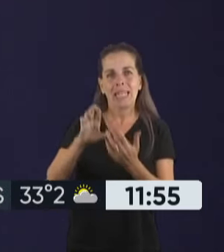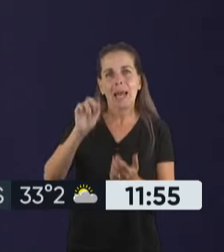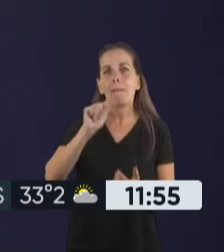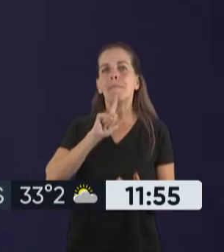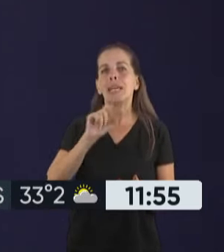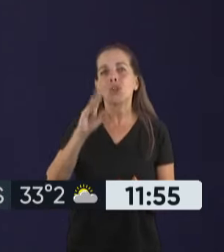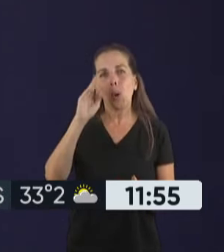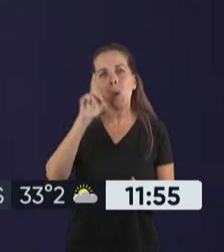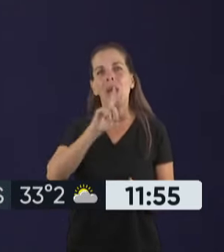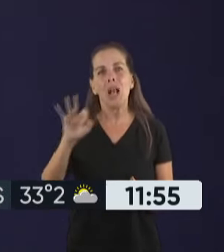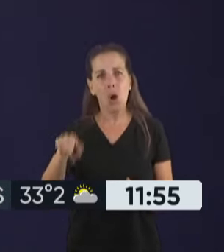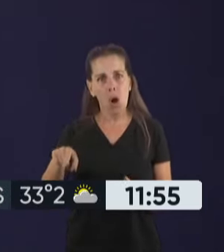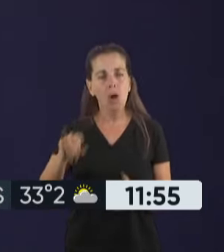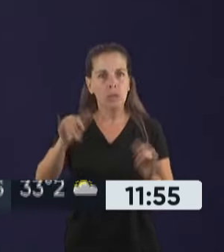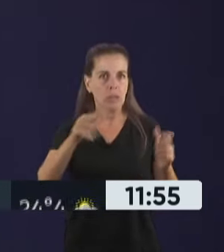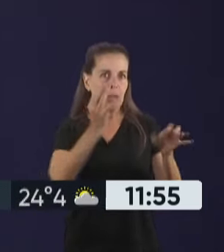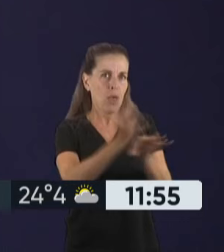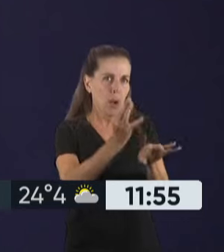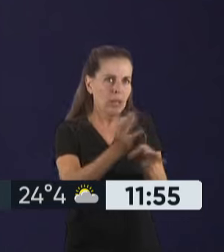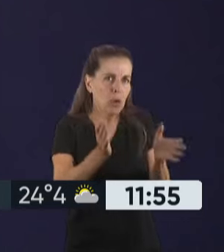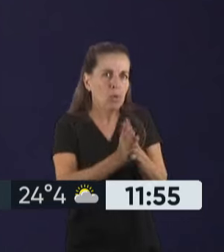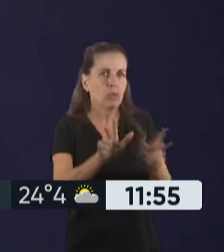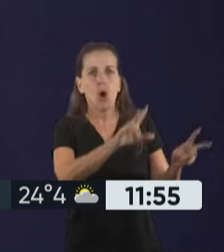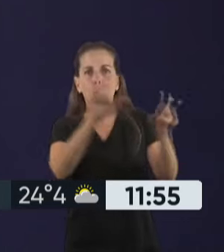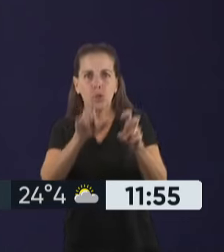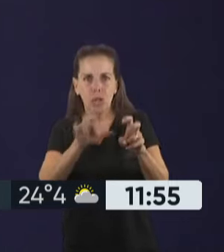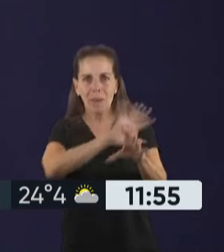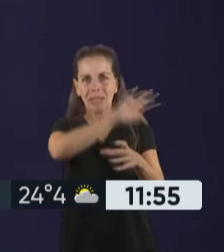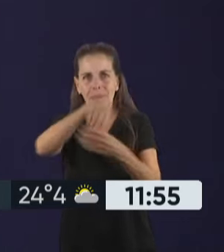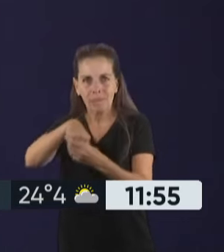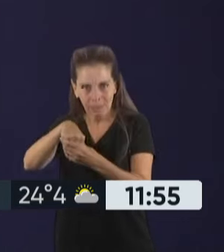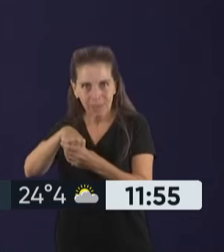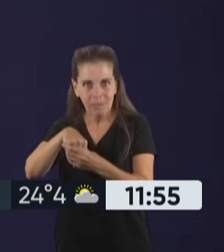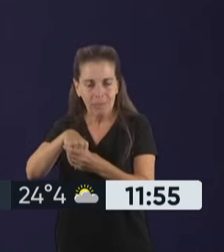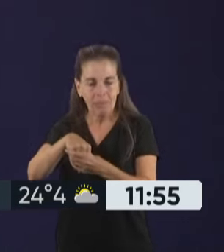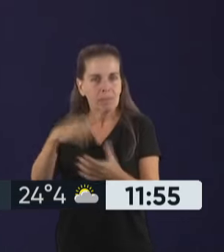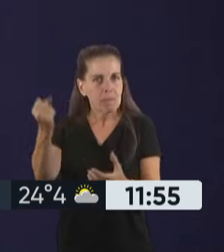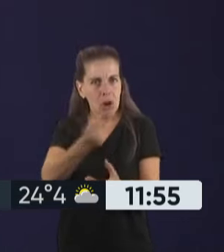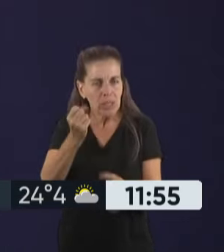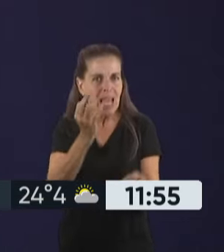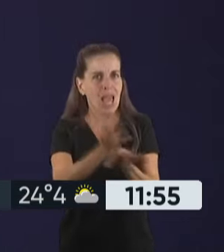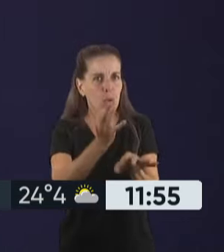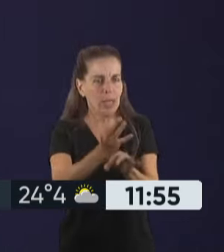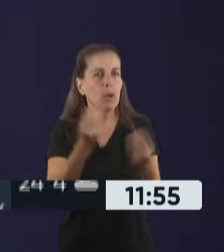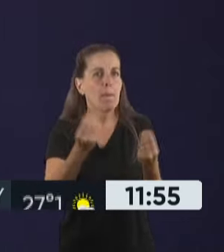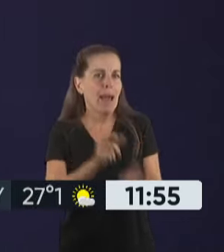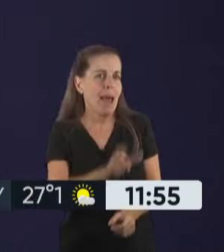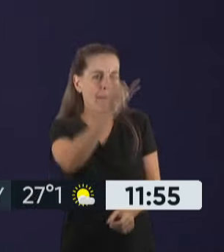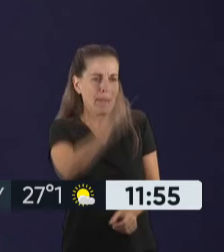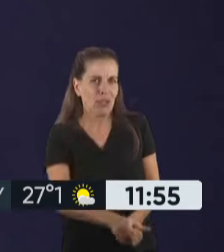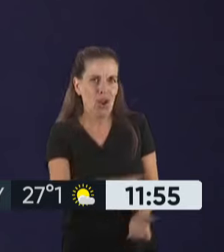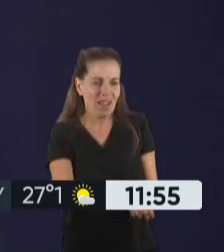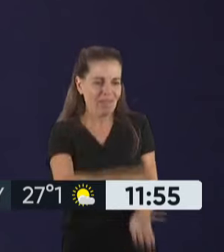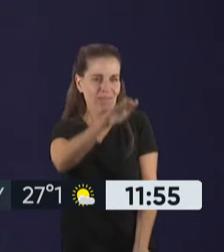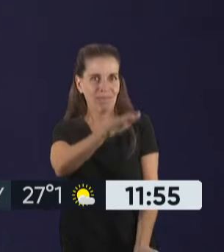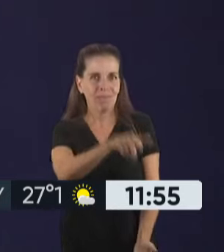petelo Están juntas precisamente porque entendemos la importancia de educación en el desarrollo integral del ser humano